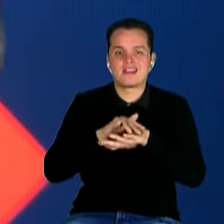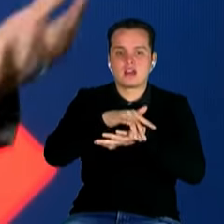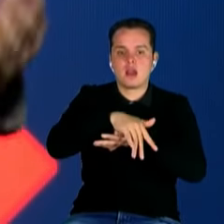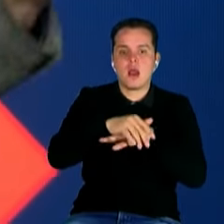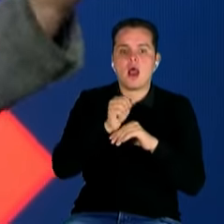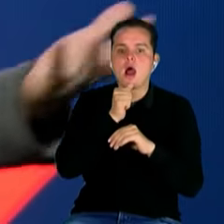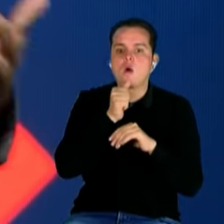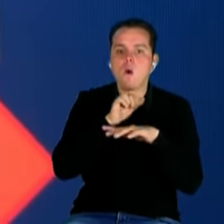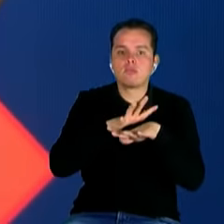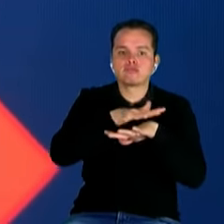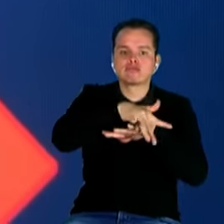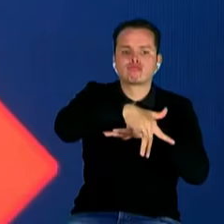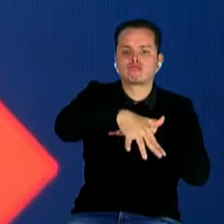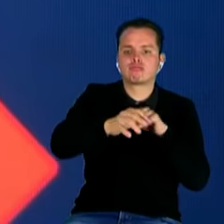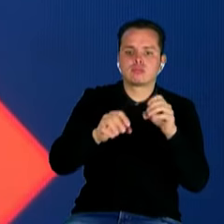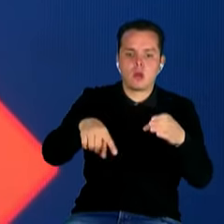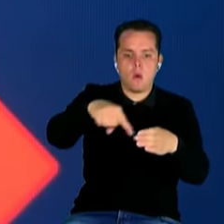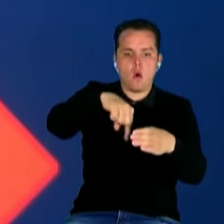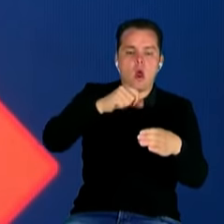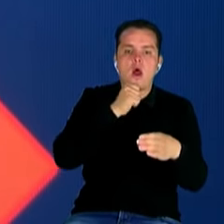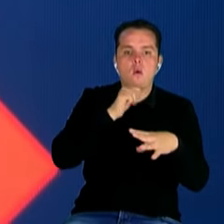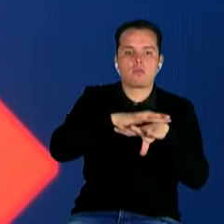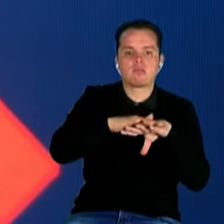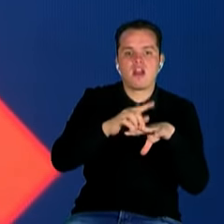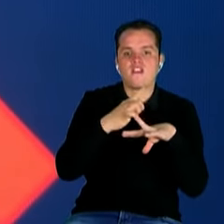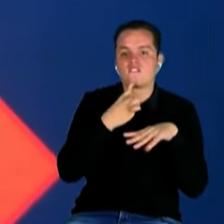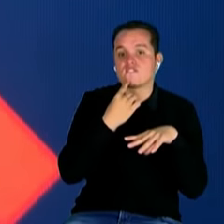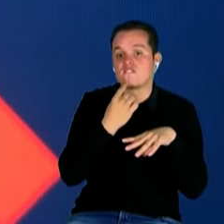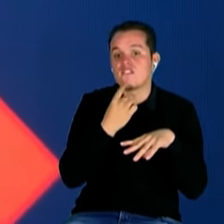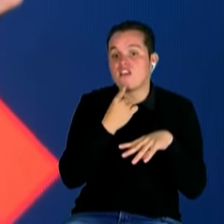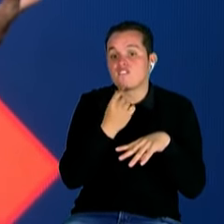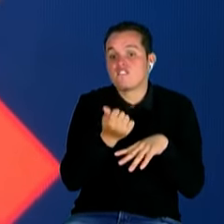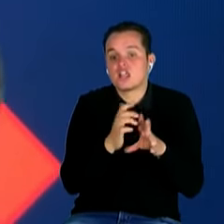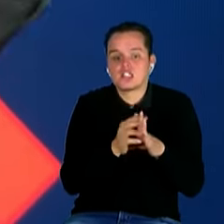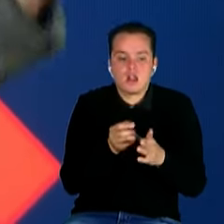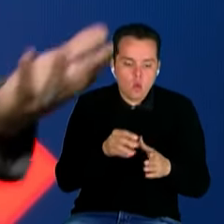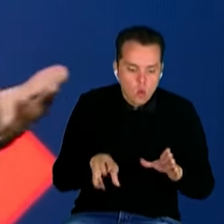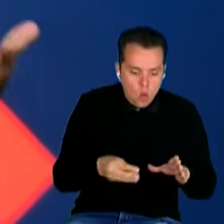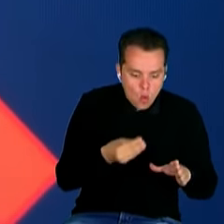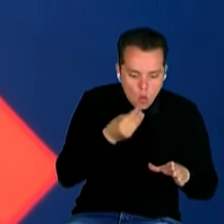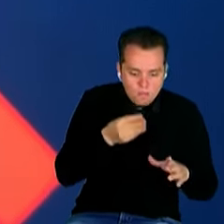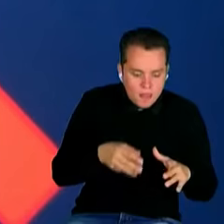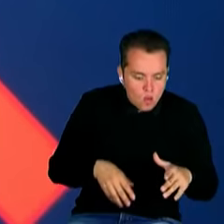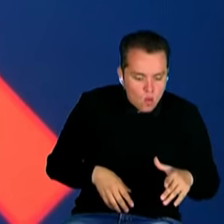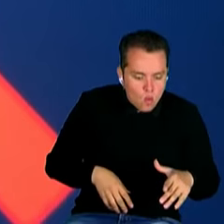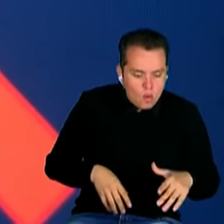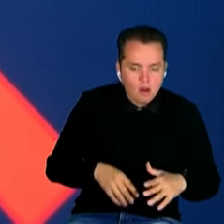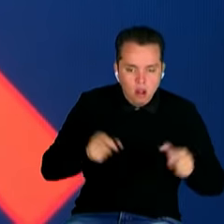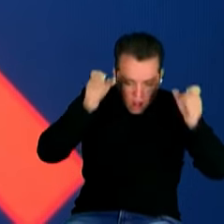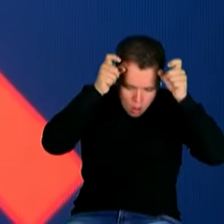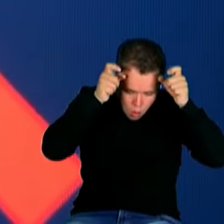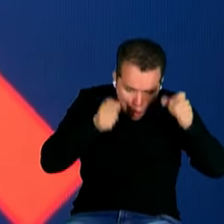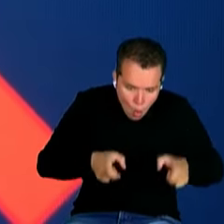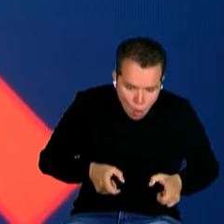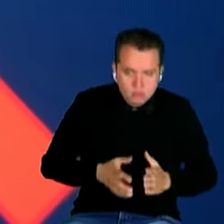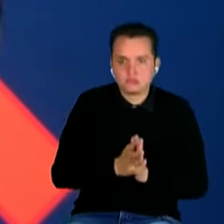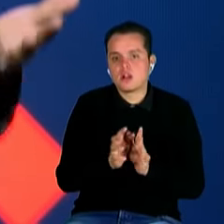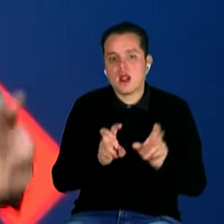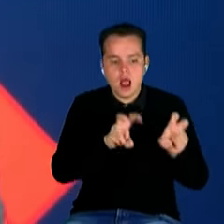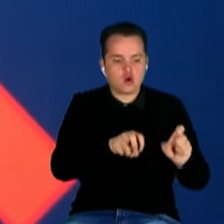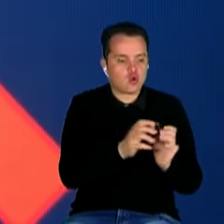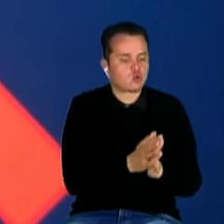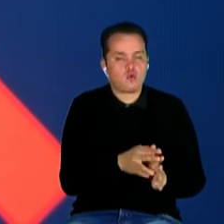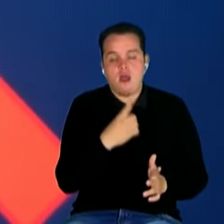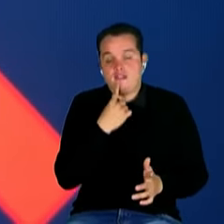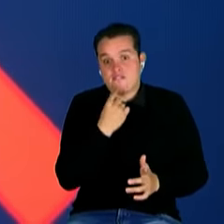porque había abundante agua, pozos, y era fácil para los animales beber, y era fácil para la agricultura sembrar y